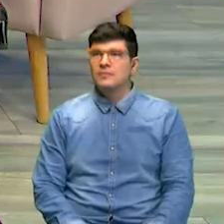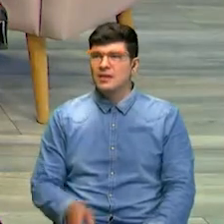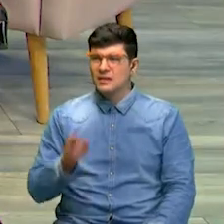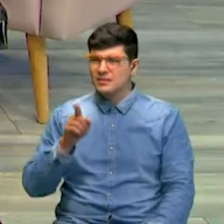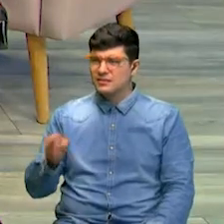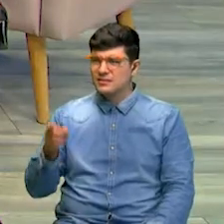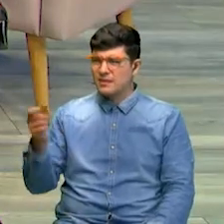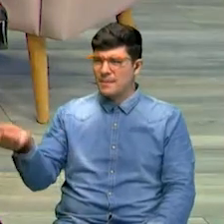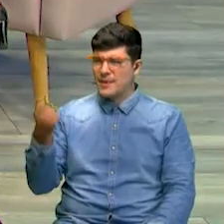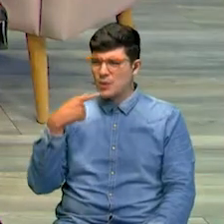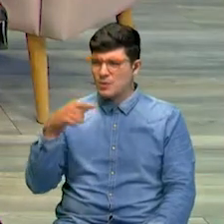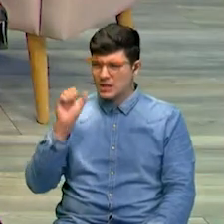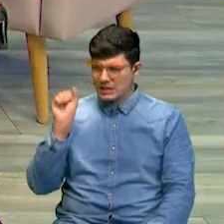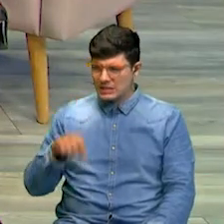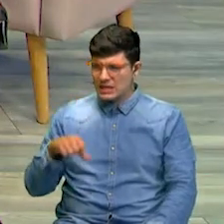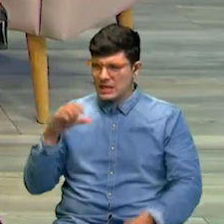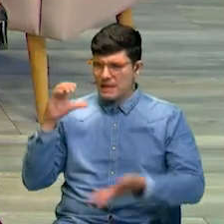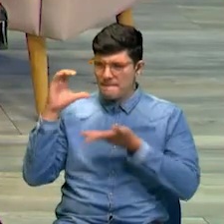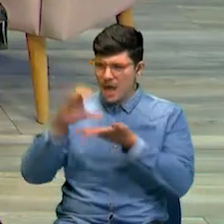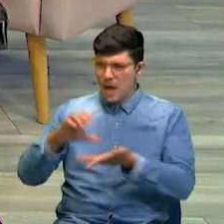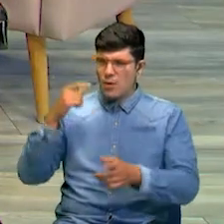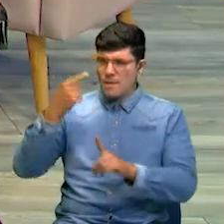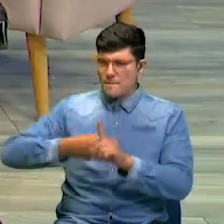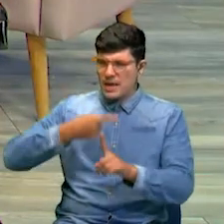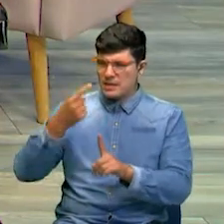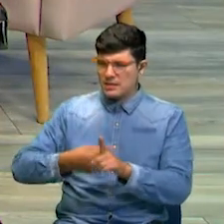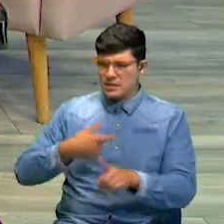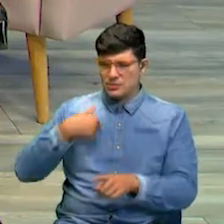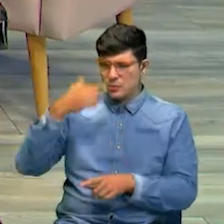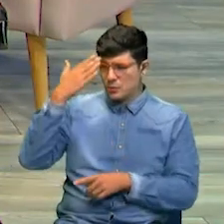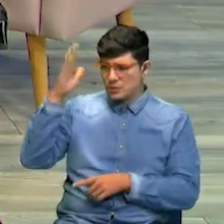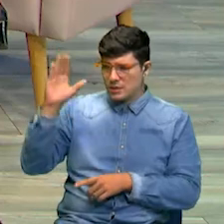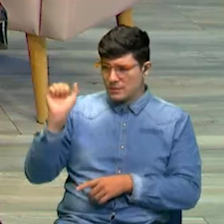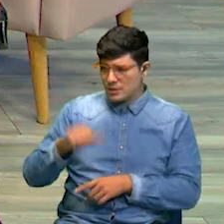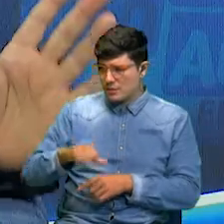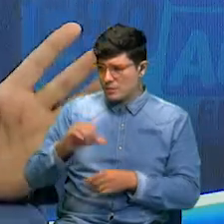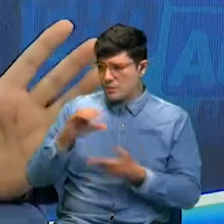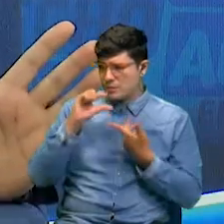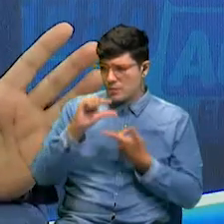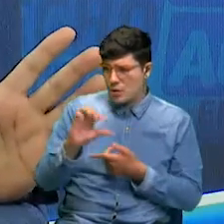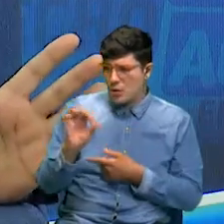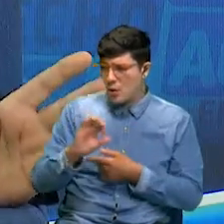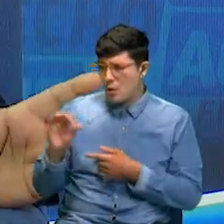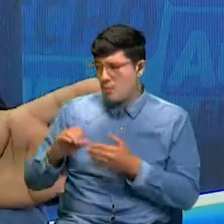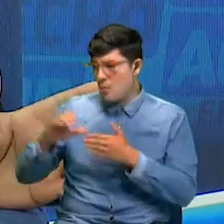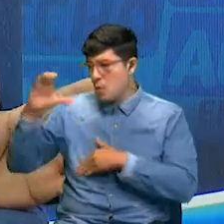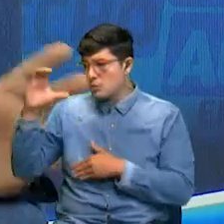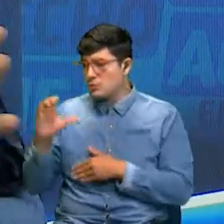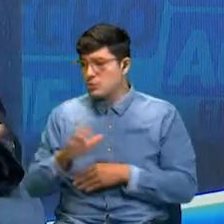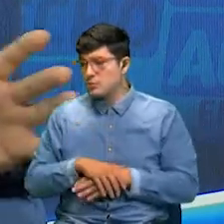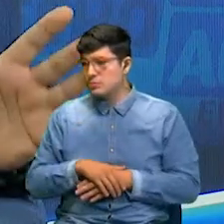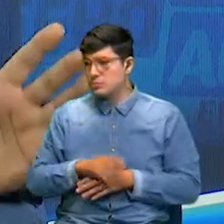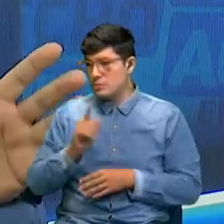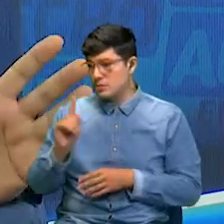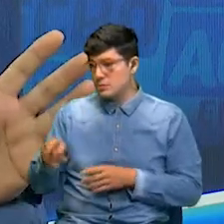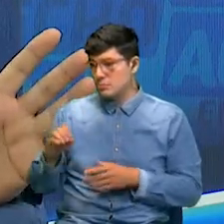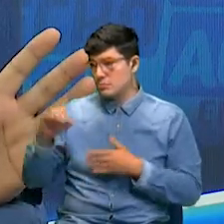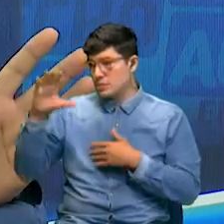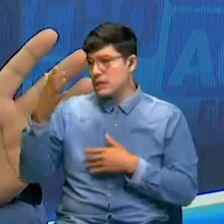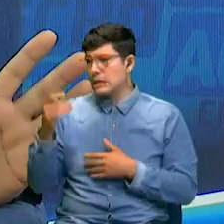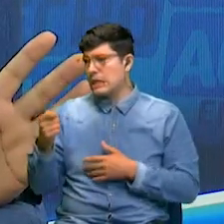cuota, no sé si es porque es muy poco o es mucho. Porque pues, se gana 1.200.000 y está casi que